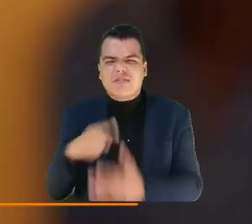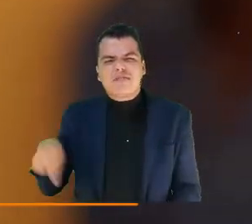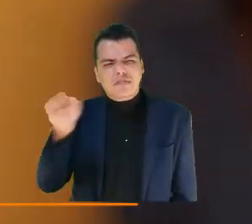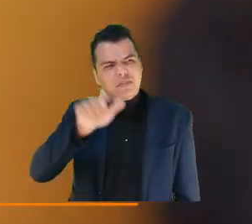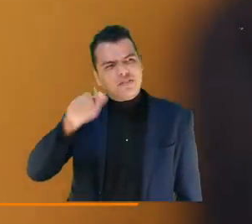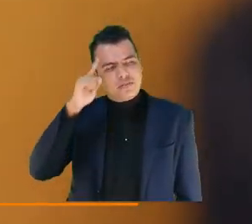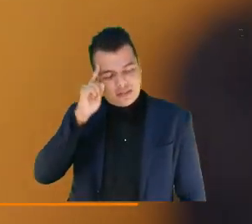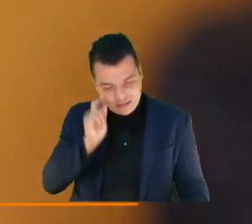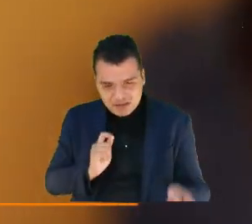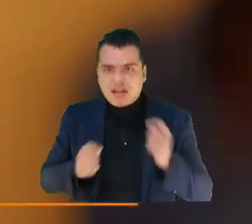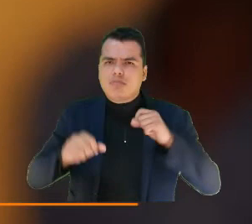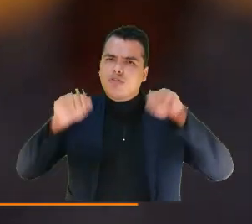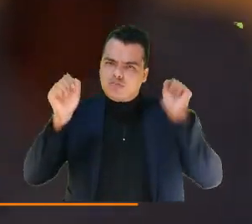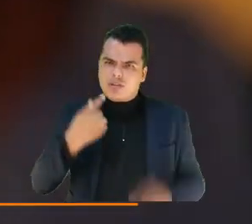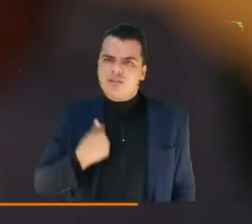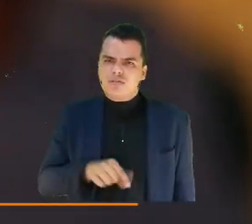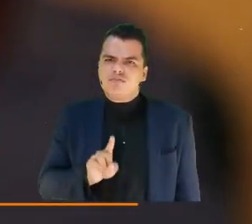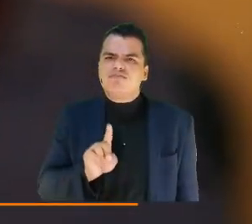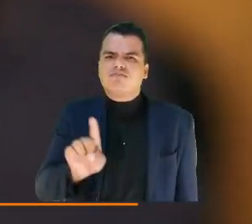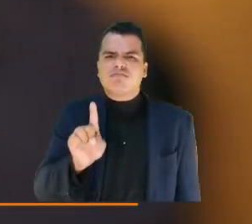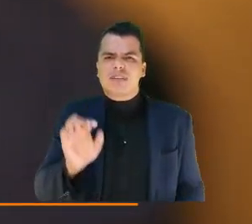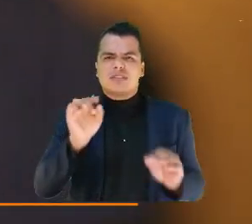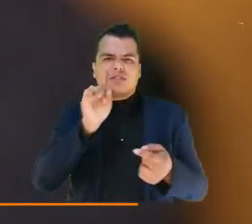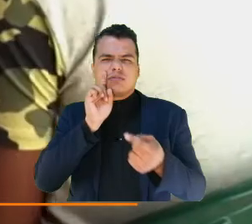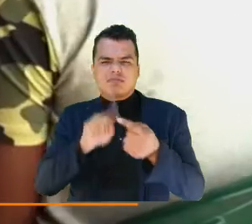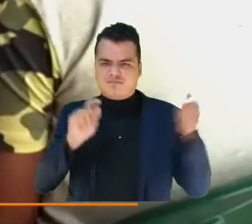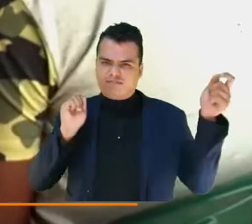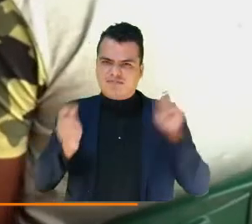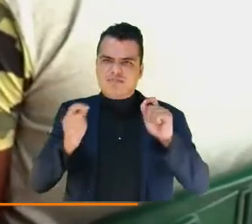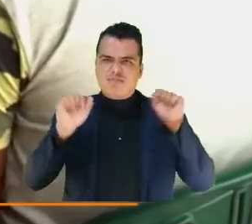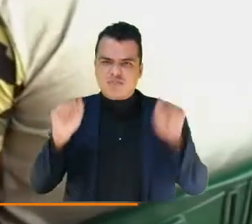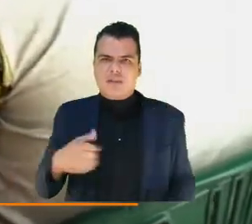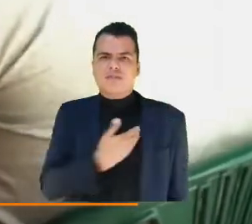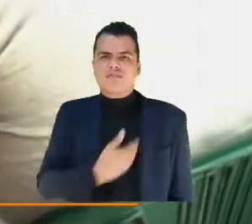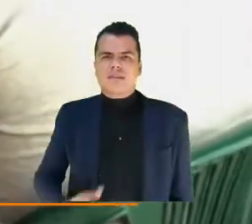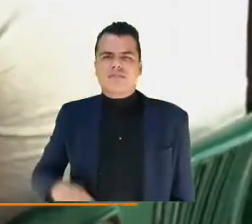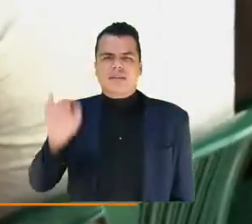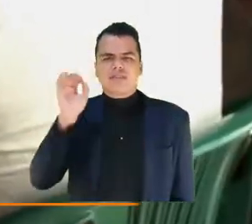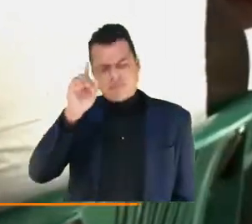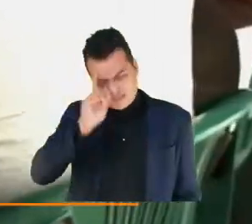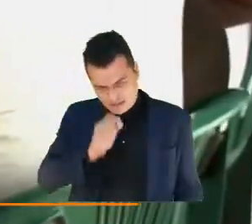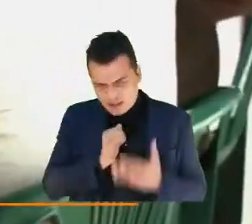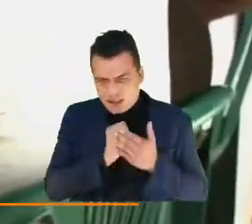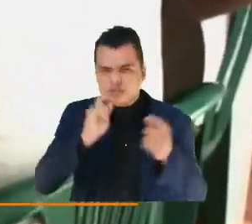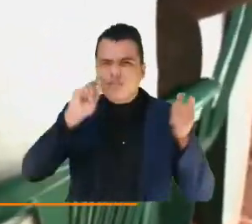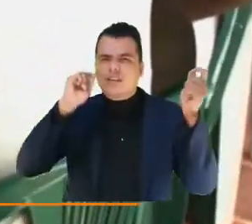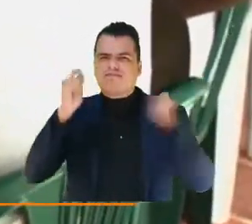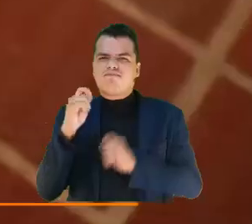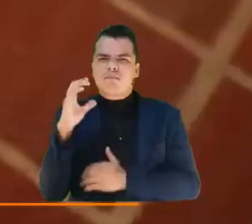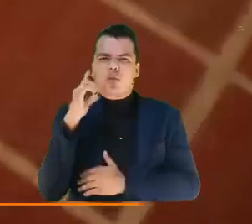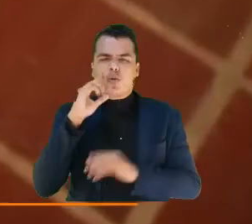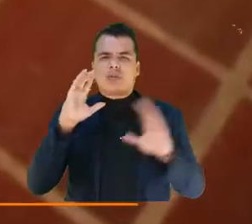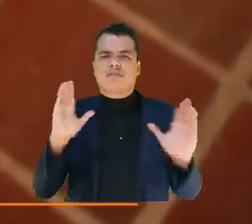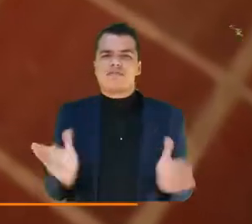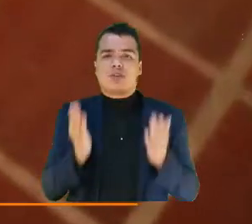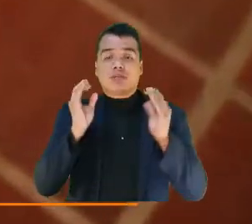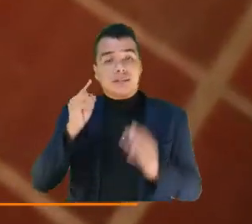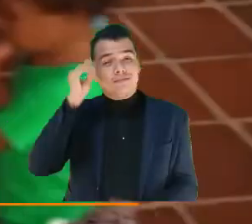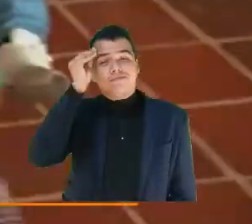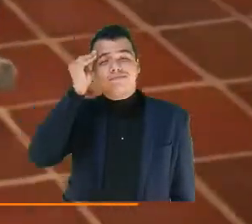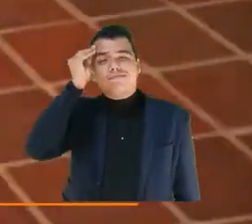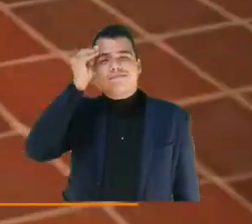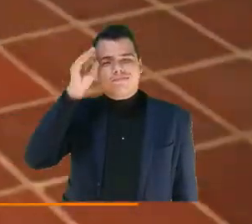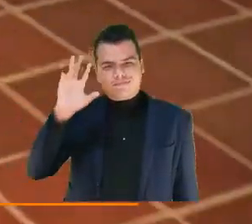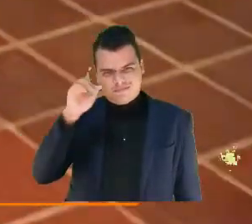y decir: voy a ser presidente de este país, voy a cambiar este país, porque ese es un sueño